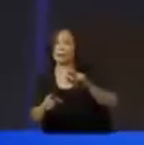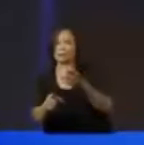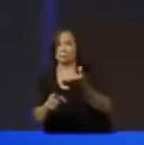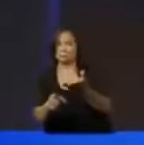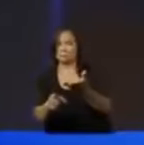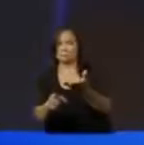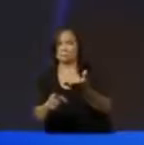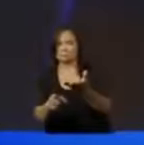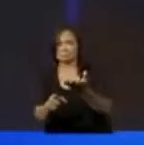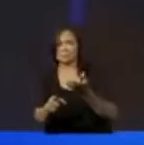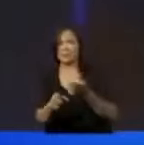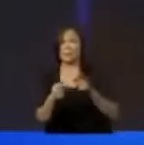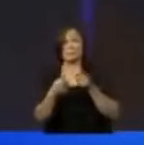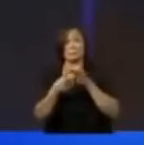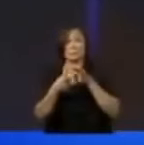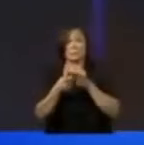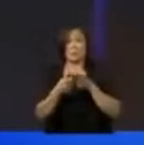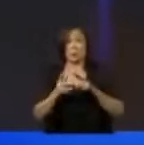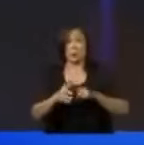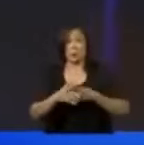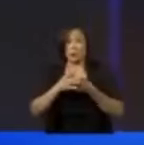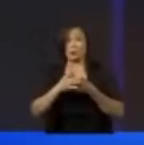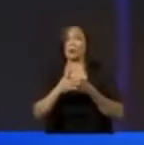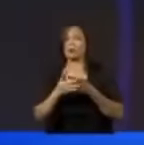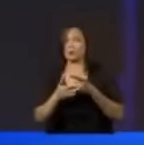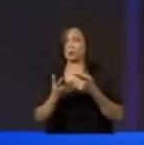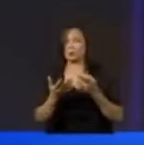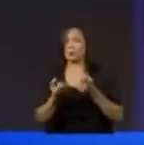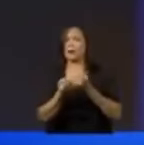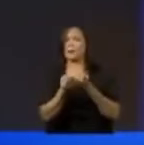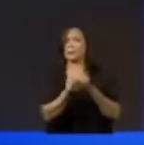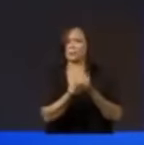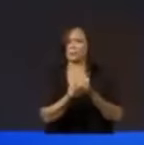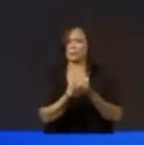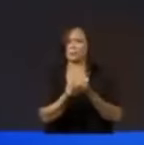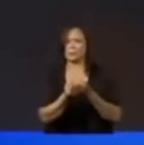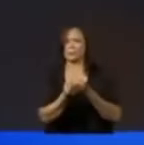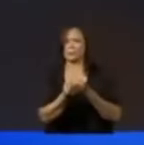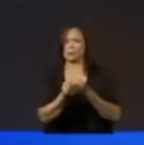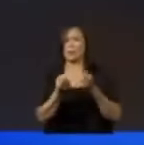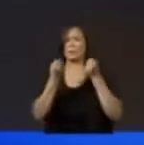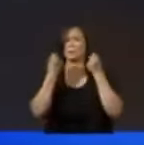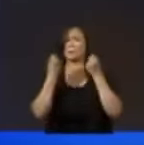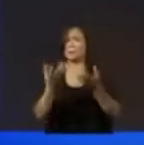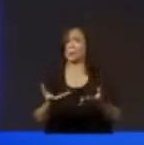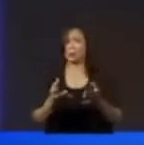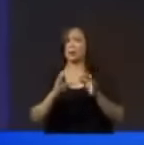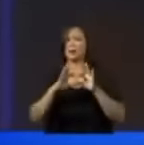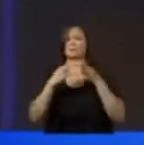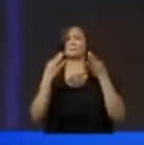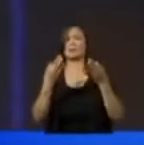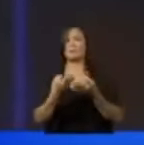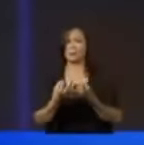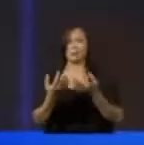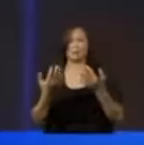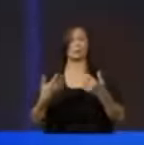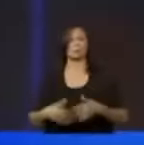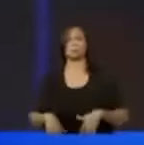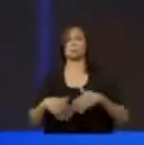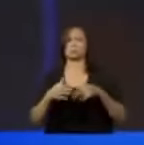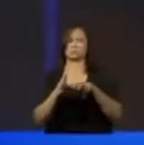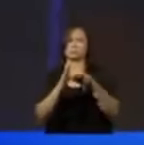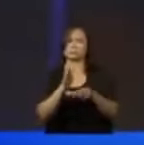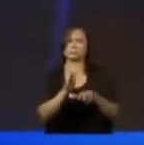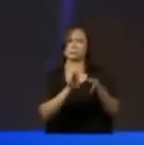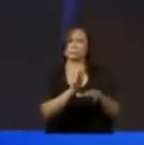Primero, quiero empezar en este tema solidarizándome con las miles de familias que han tenido que enterrar